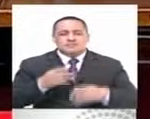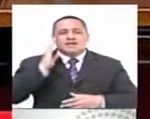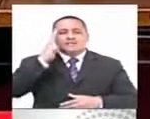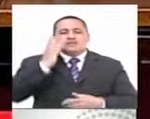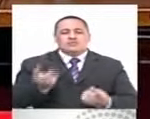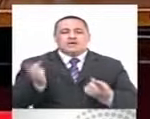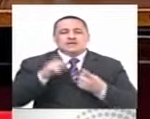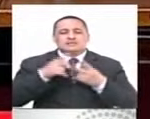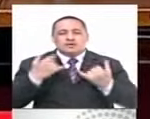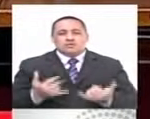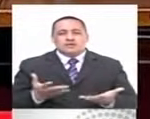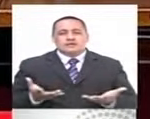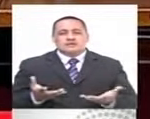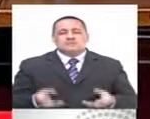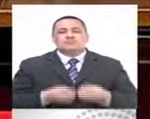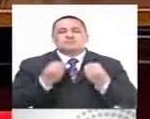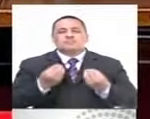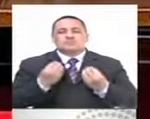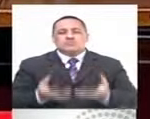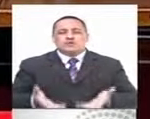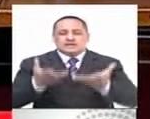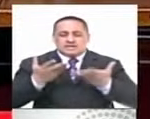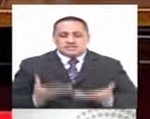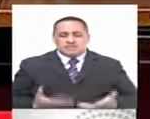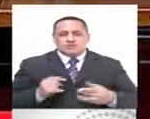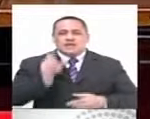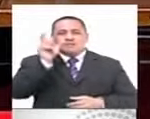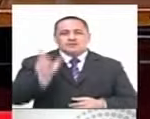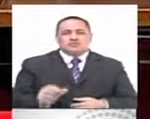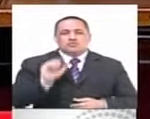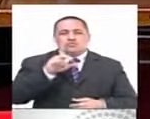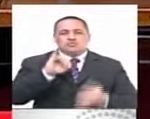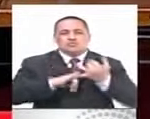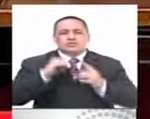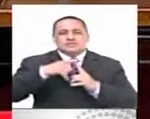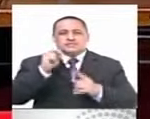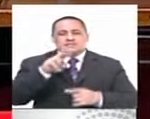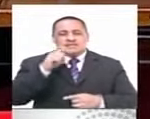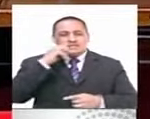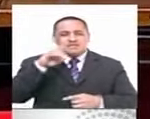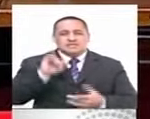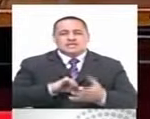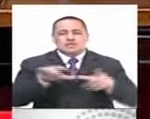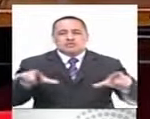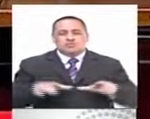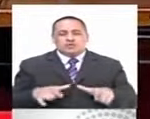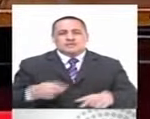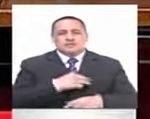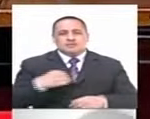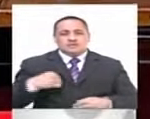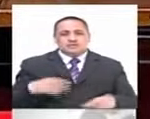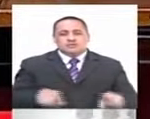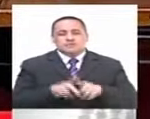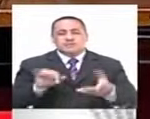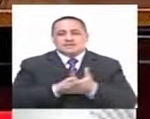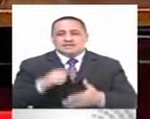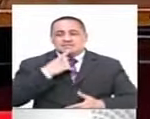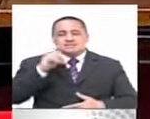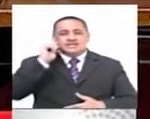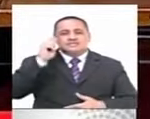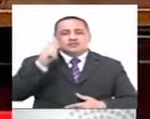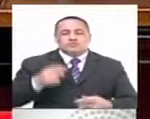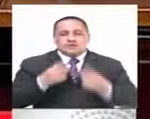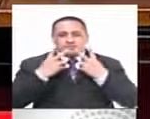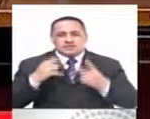al respecto? ¿Por qué recibió al ciudadano Luis Trinidad Abarca en el despacho ministerial, quien es testigo